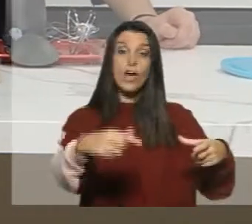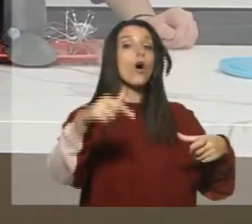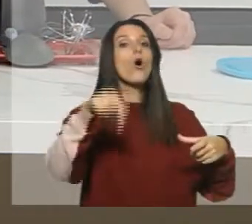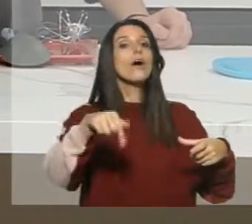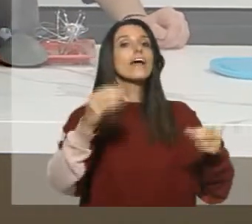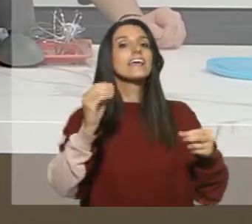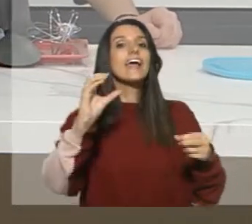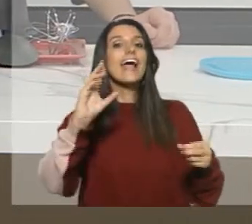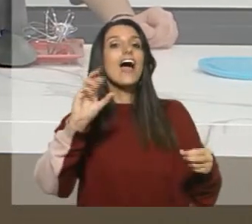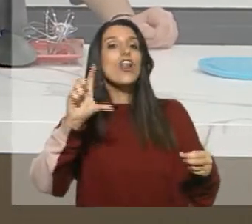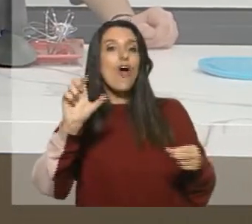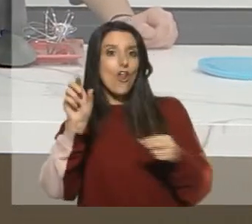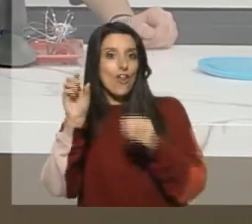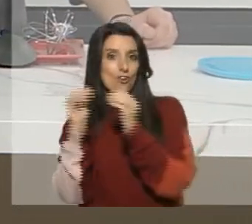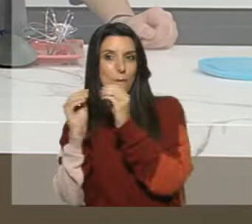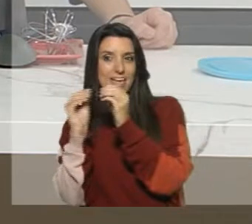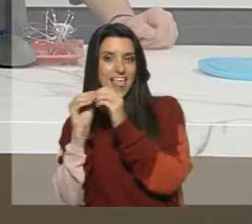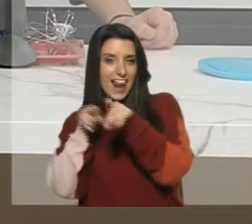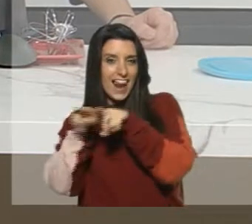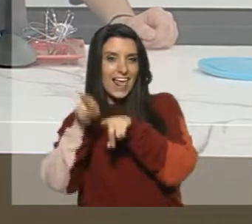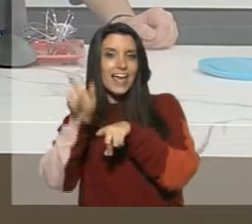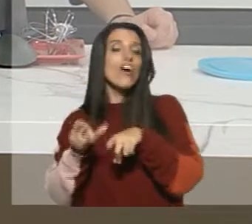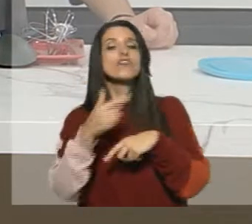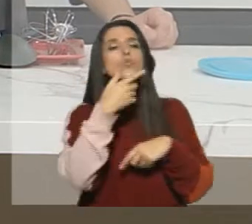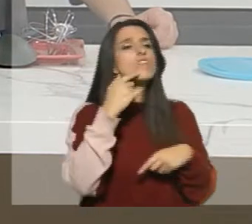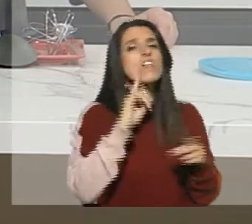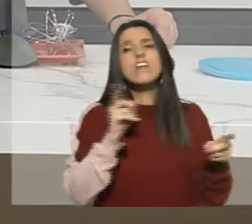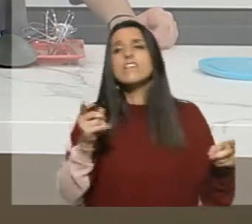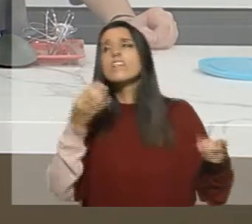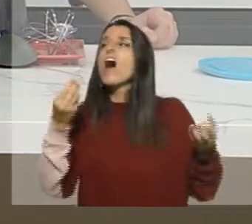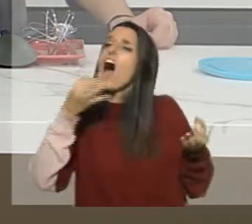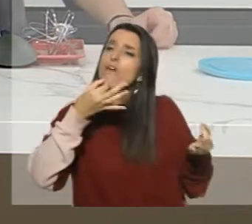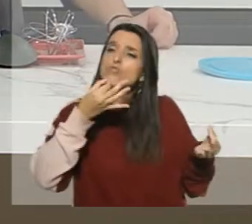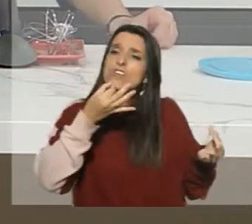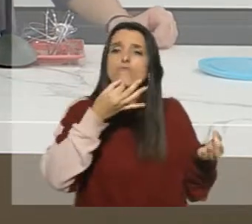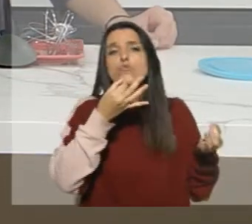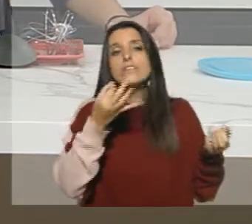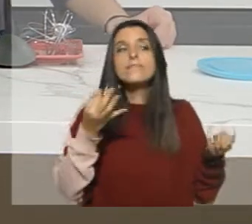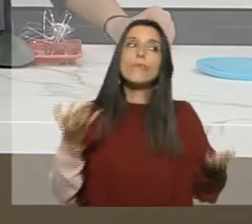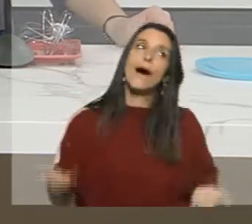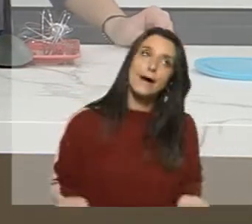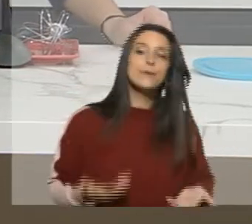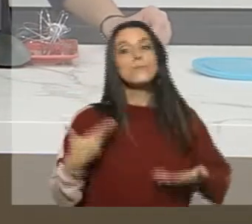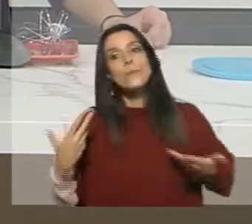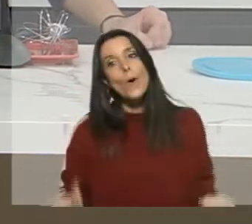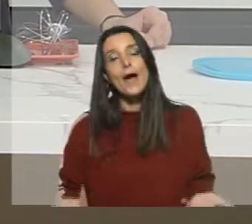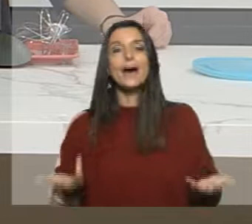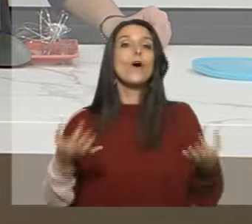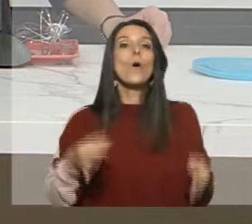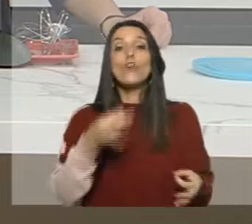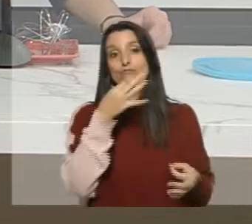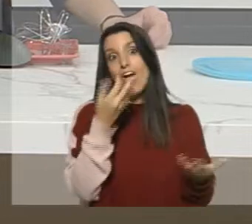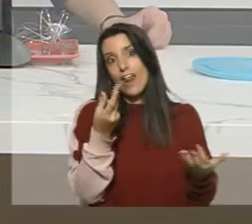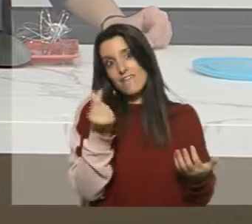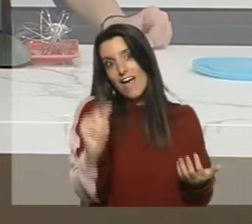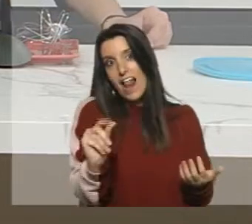compañera Carol, que ella siempre, cuando yo estoy haciendo cosas con dulce de leche, y nos dice, y las frutillas, y las frutillas, y dijimos, porque están y aparte las conseguís a buen